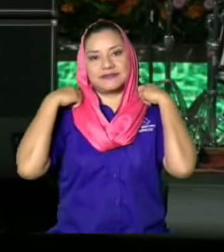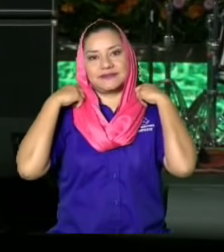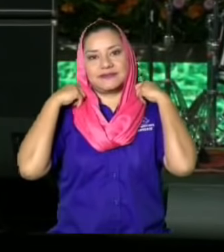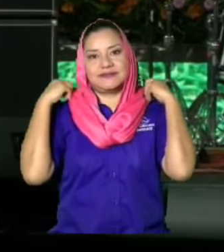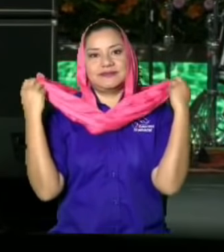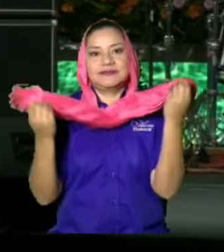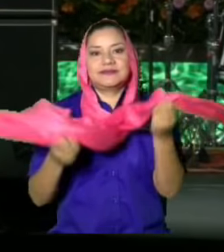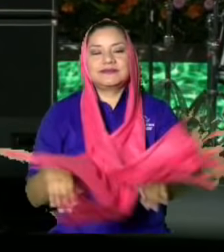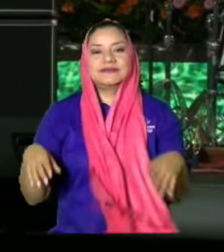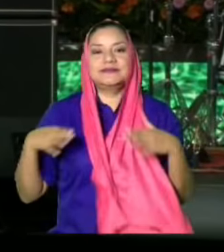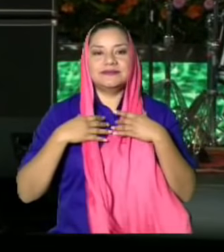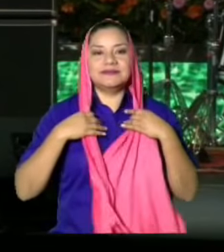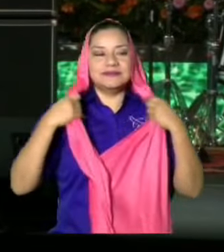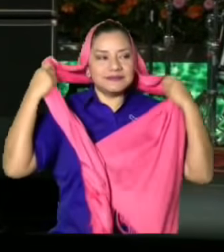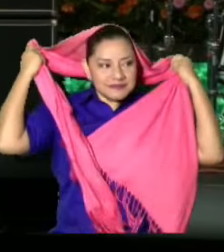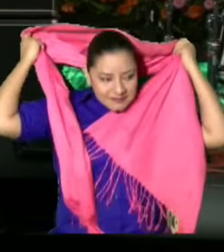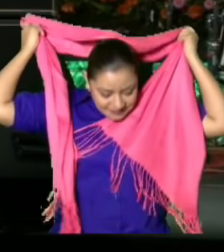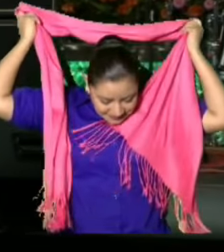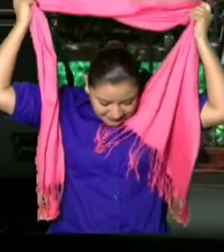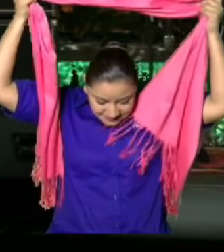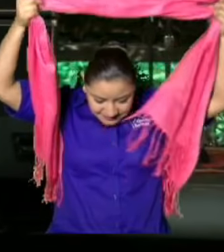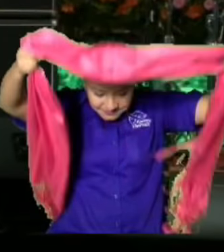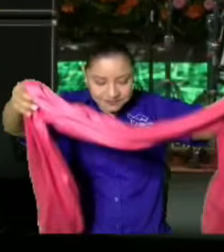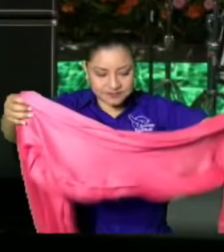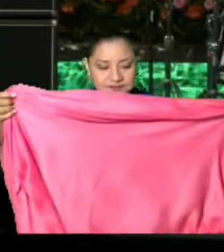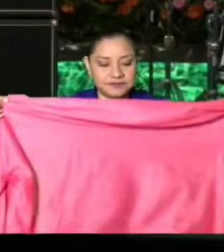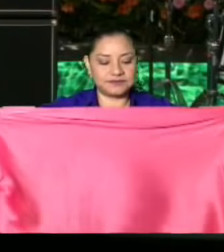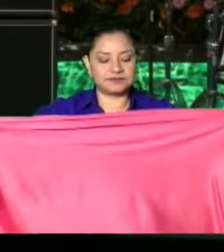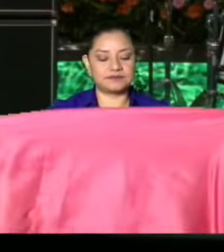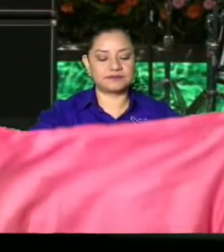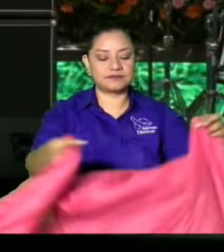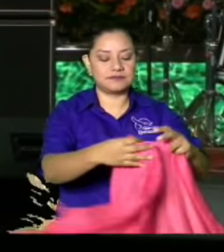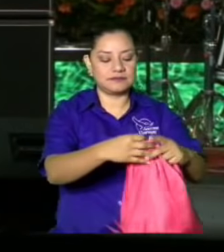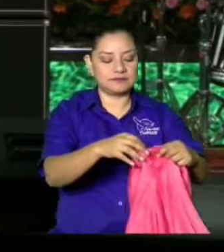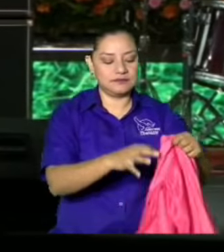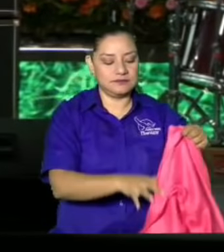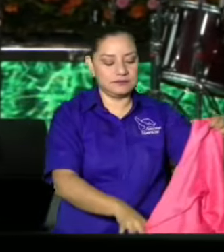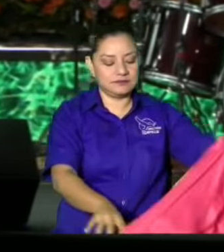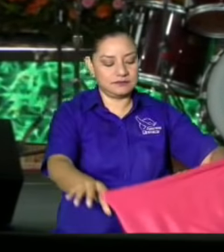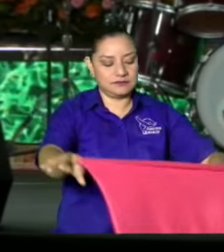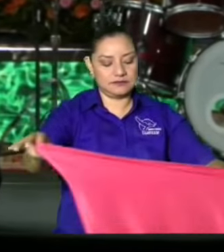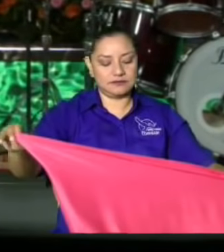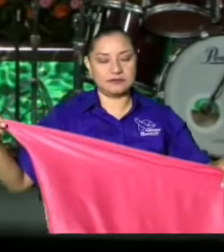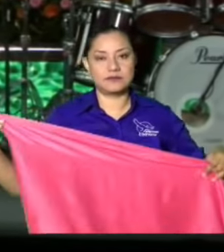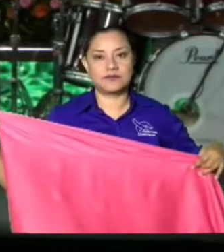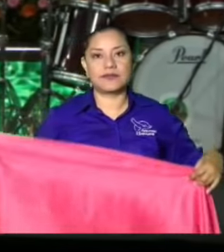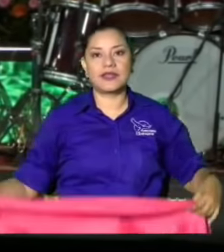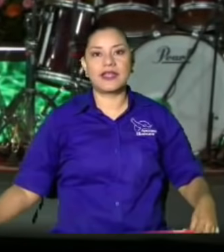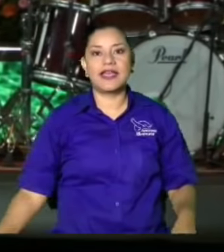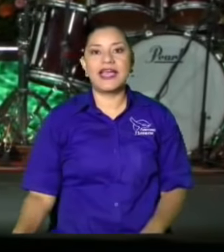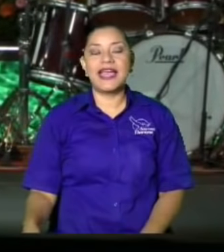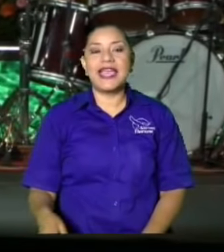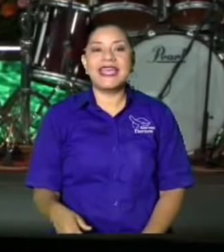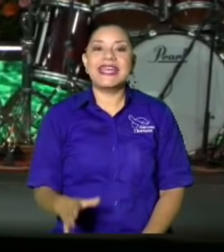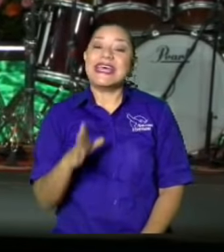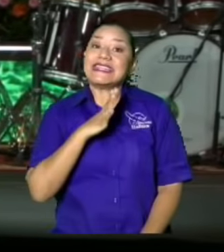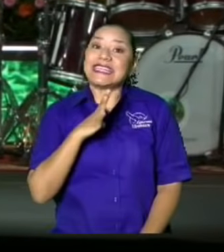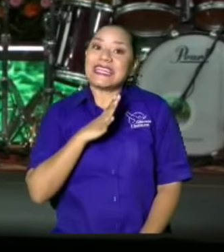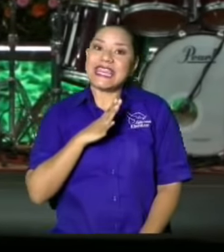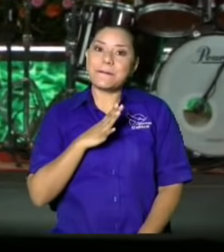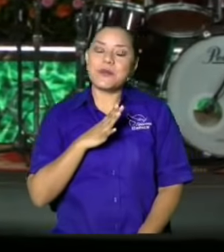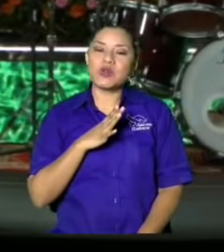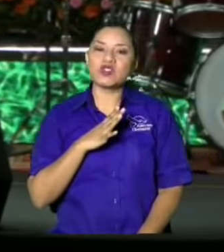bien. Aleluya, gloria a Dios. Estamos en un tiempo tan glorioso, hermano amado. Yo no sé cuántos